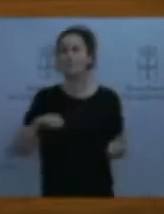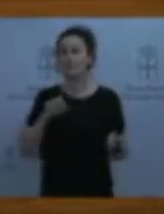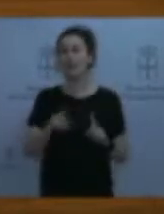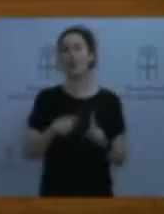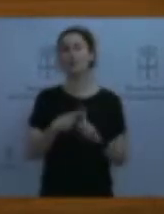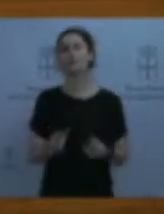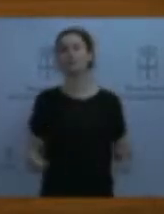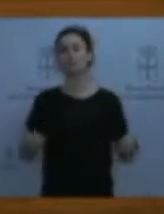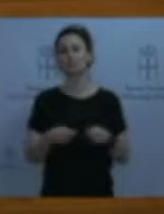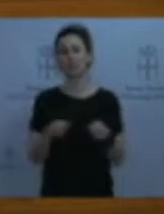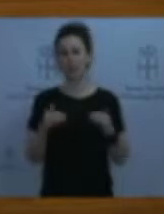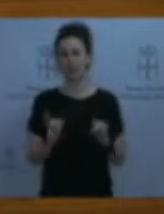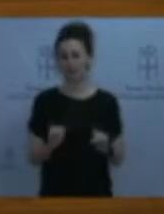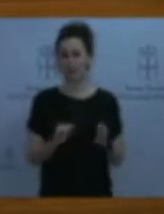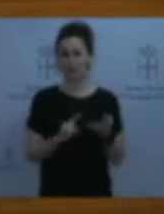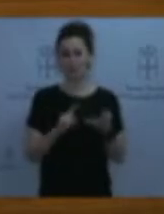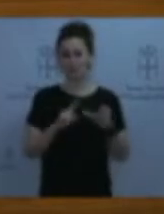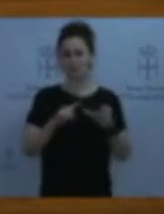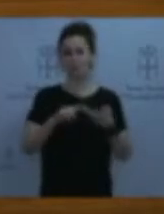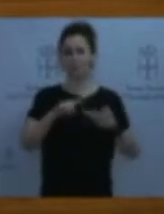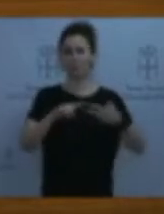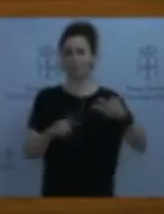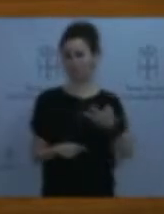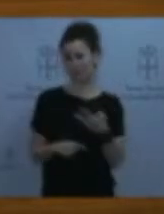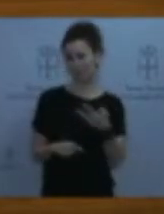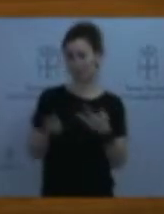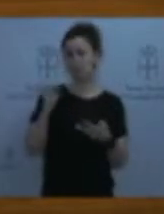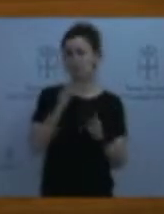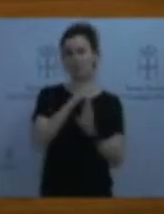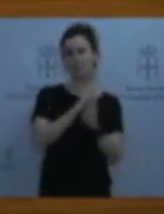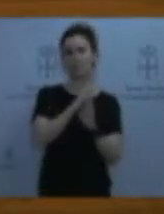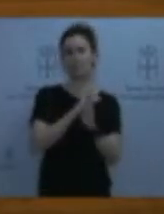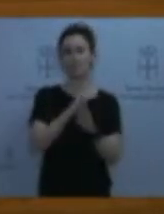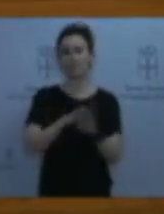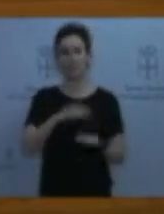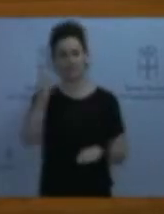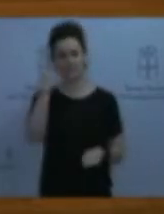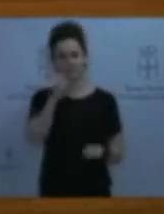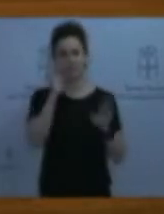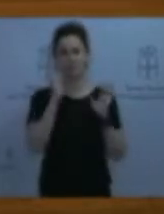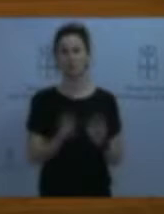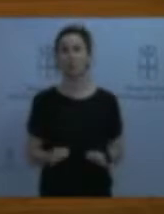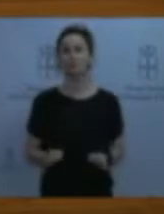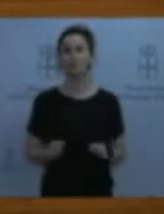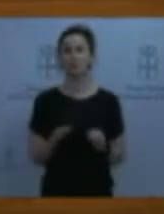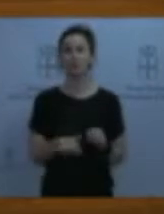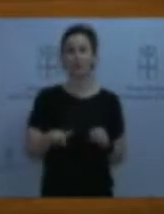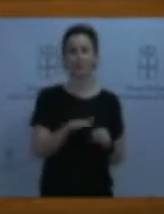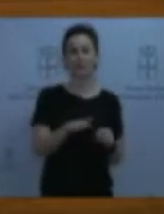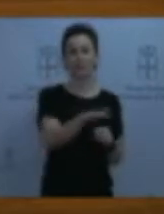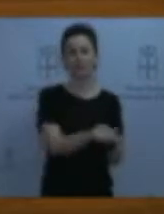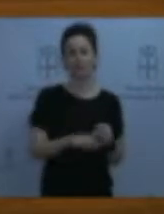educación concertada, cuando lo que hay es un baremo para saber cómo se asigna solamente en aquellos centros en los